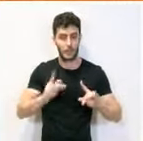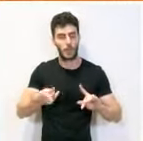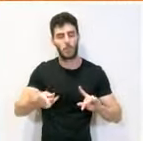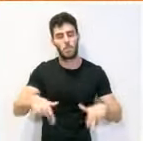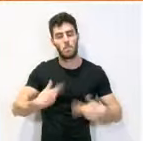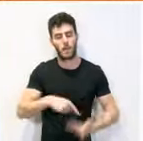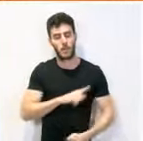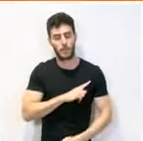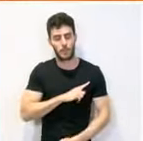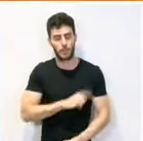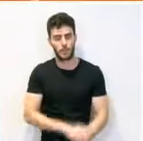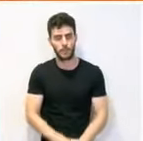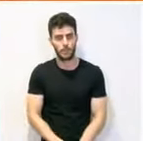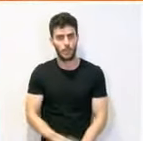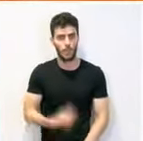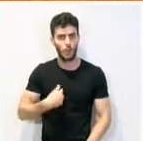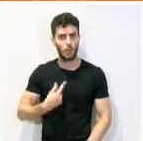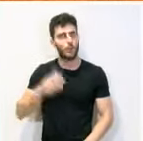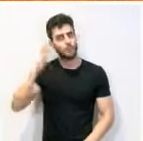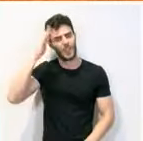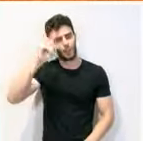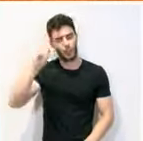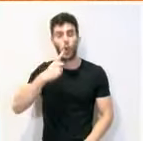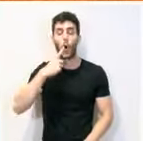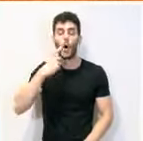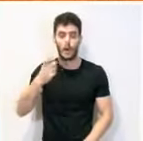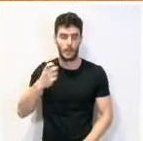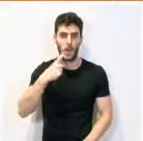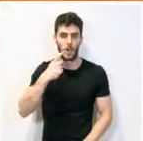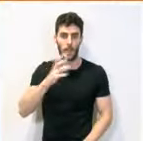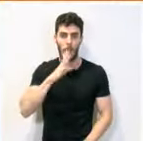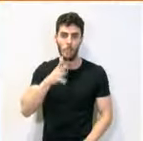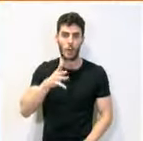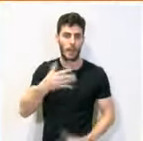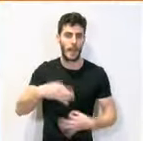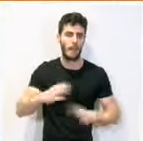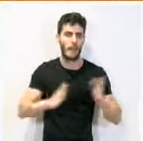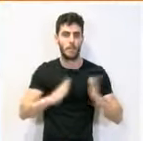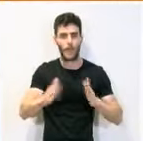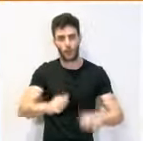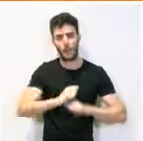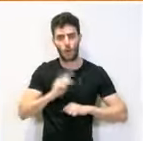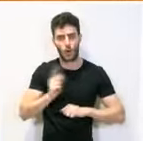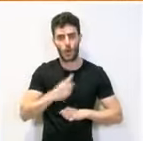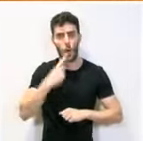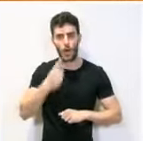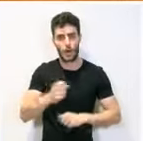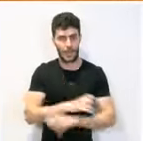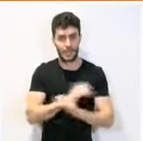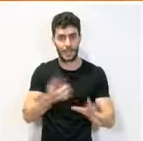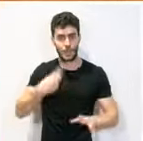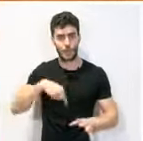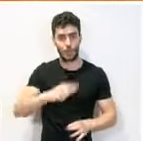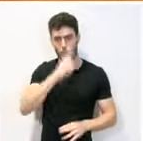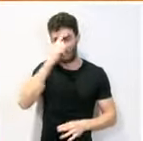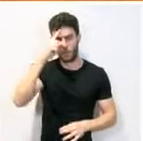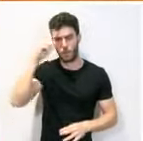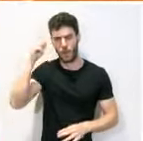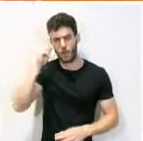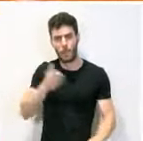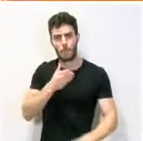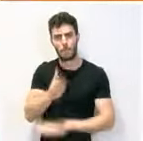que no me haga ilusiones. Ojalá, porque no nos ha dado usted plazos, ojalá efectivamente podamos llegar a Madrid y a Barcelona